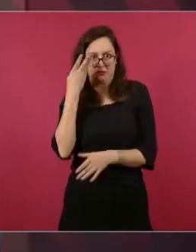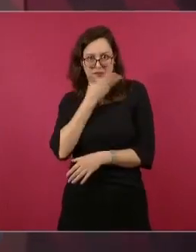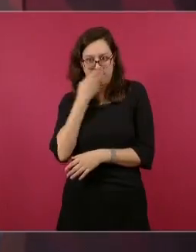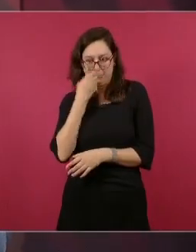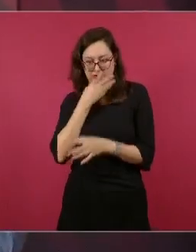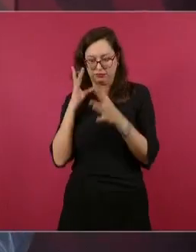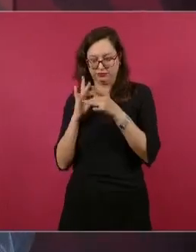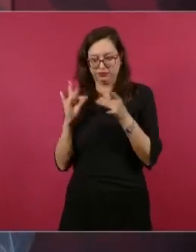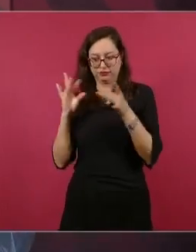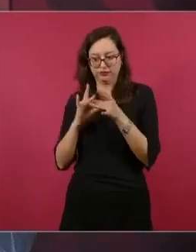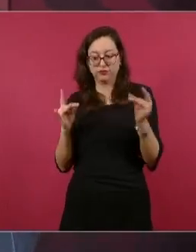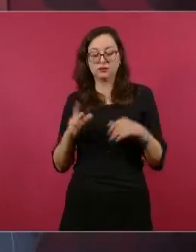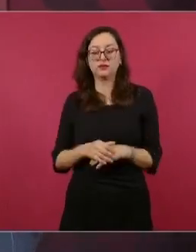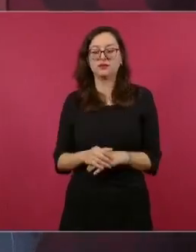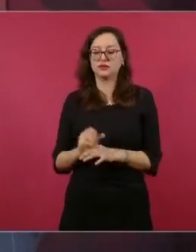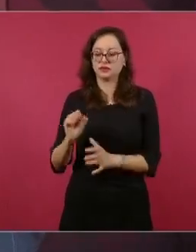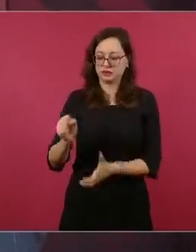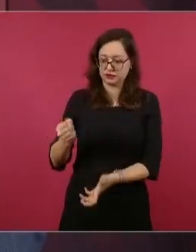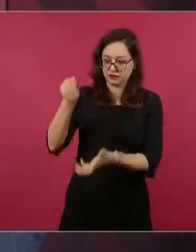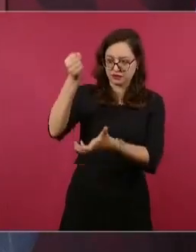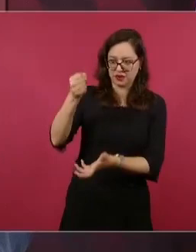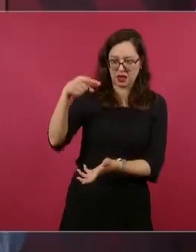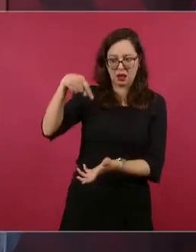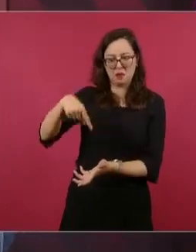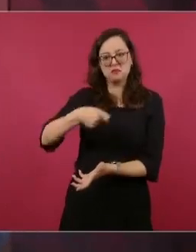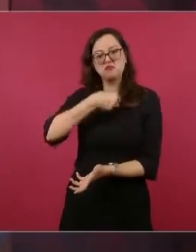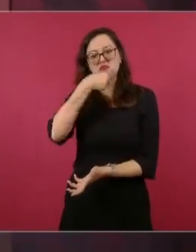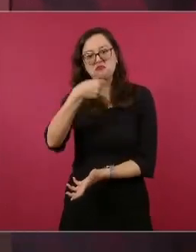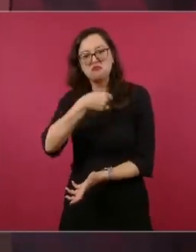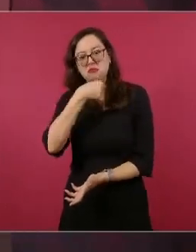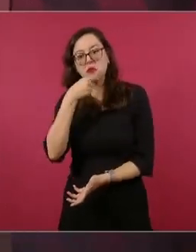que ya se habían dado reacomodos,